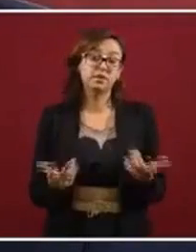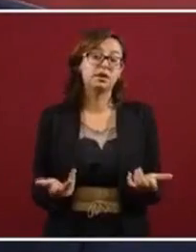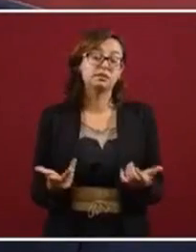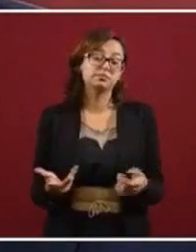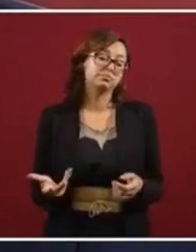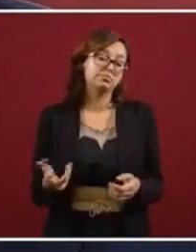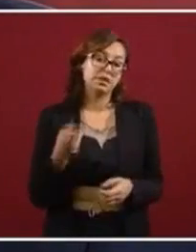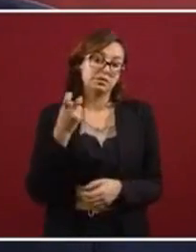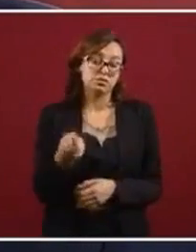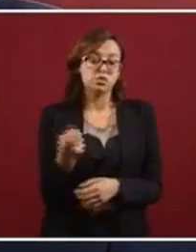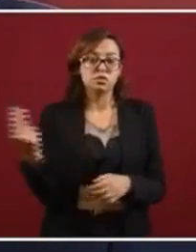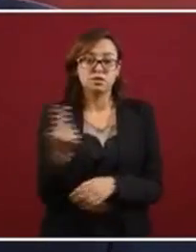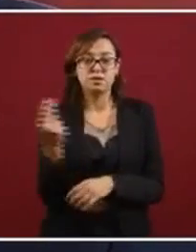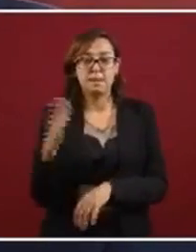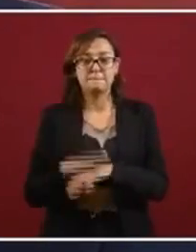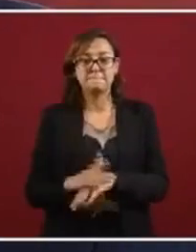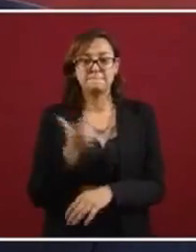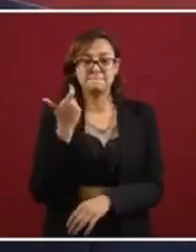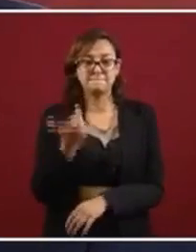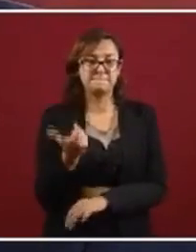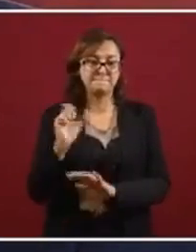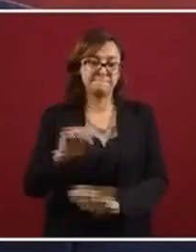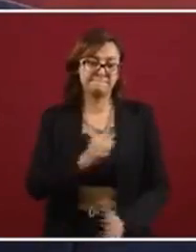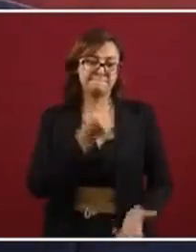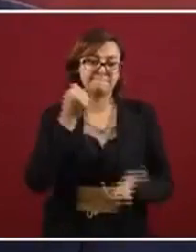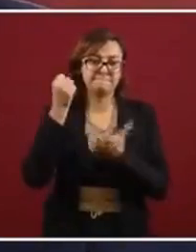presupuesto para seguridad pública